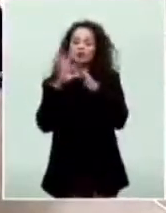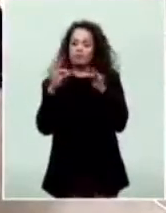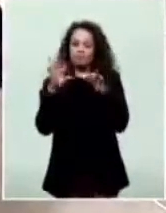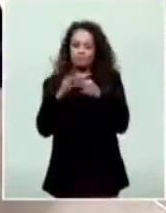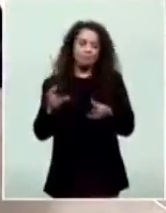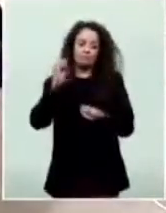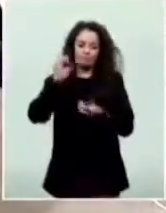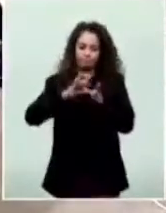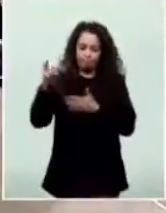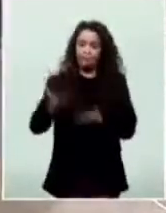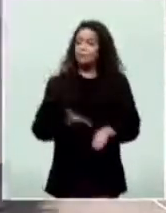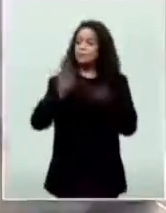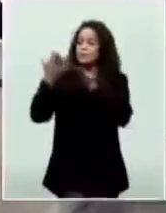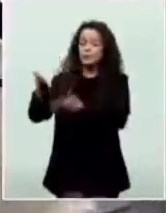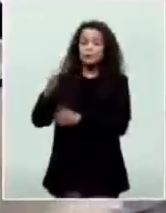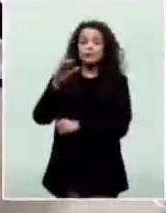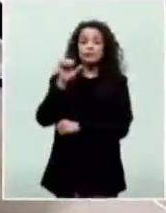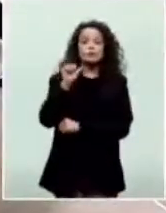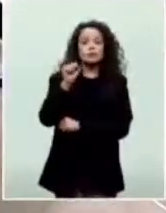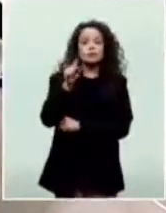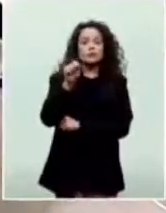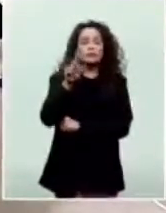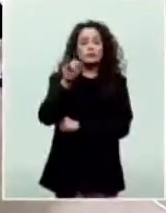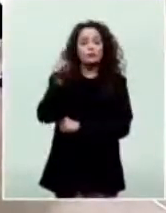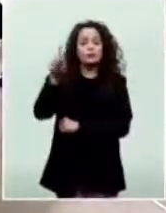Lastiri del Universal.